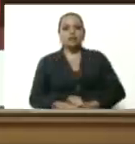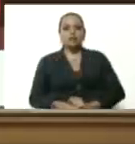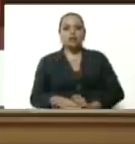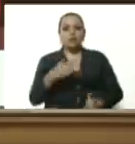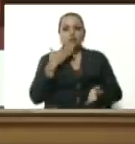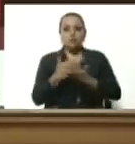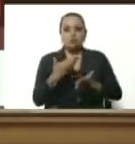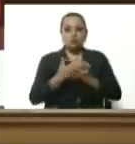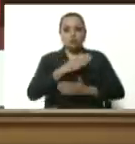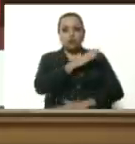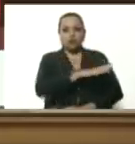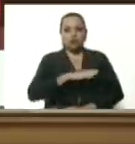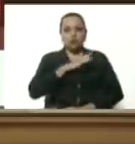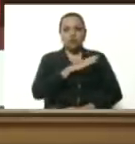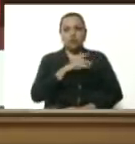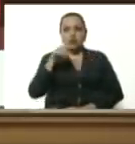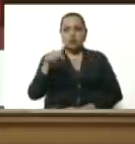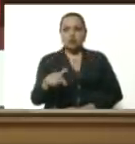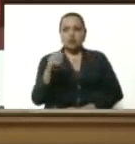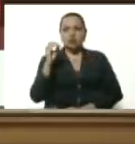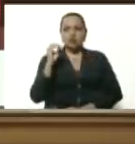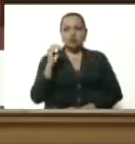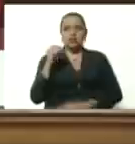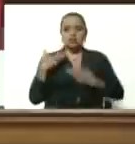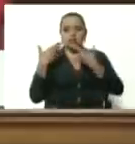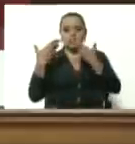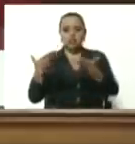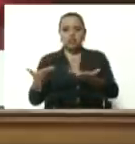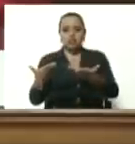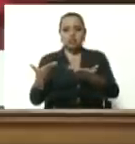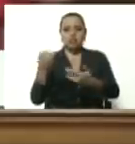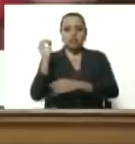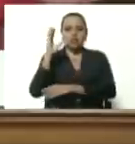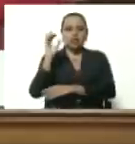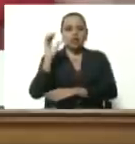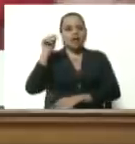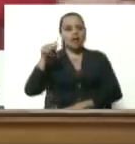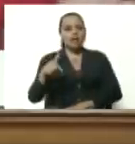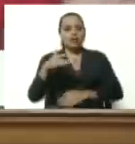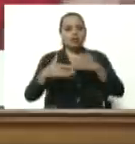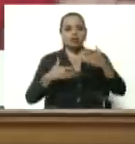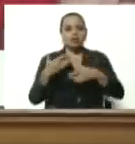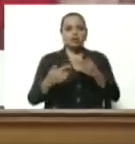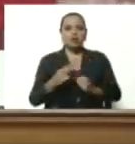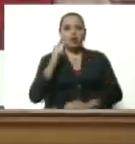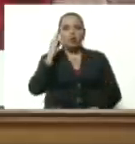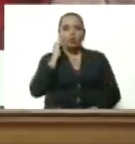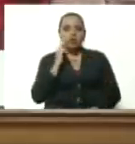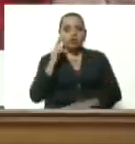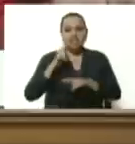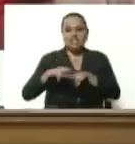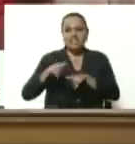una comisión del seno de este cuerpo lleve al soberano Congreso estos sentimientos. Bolívar, un niño,